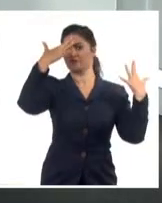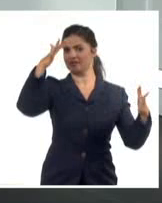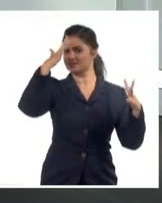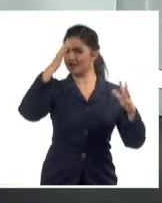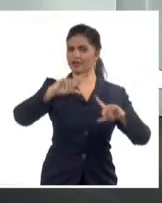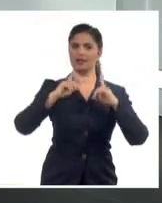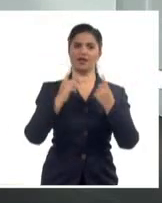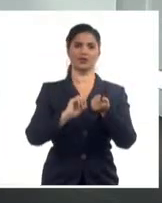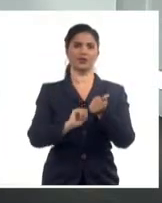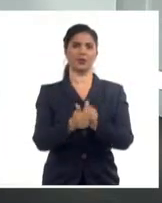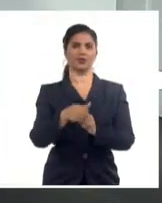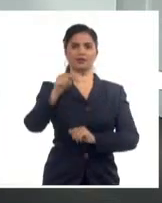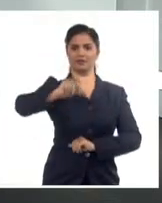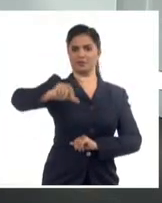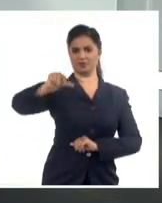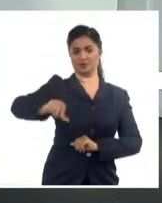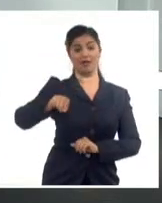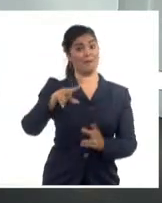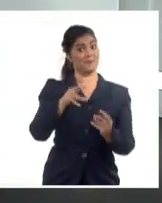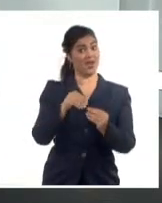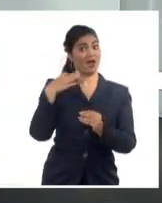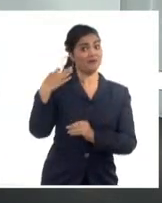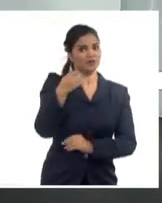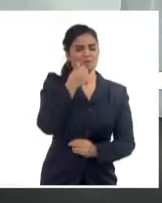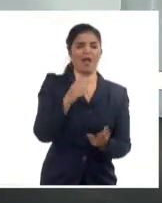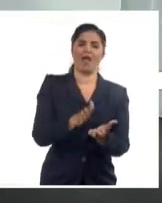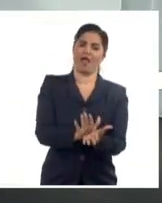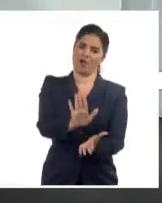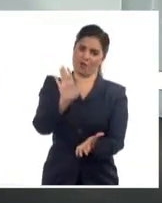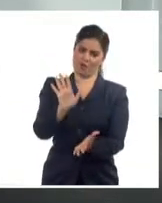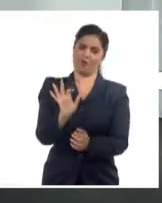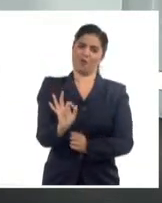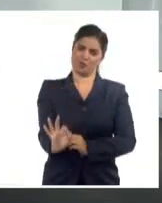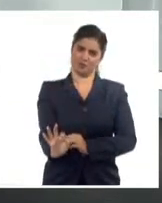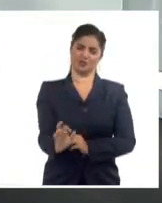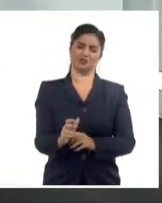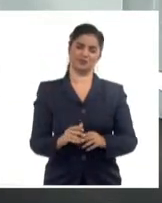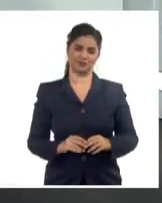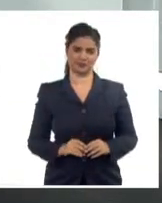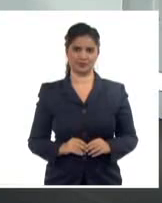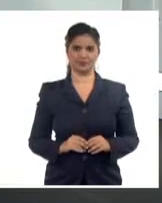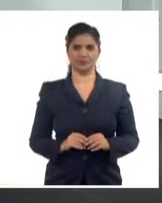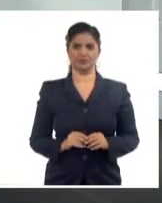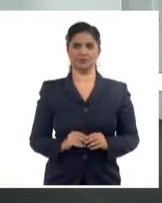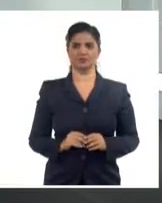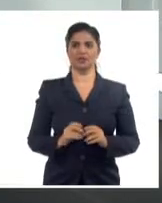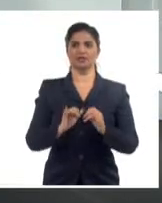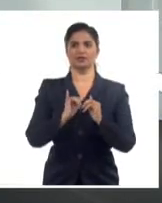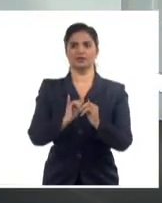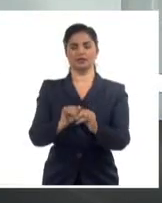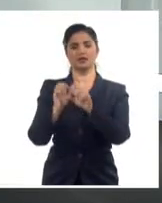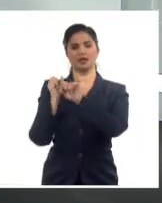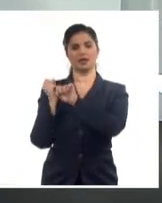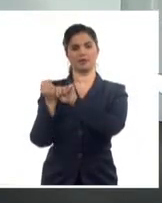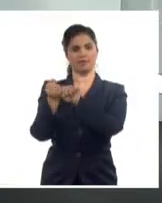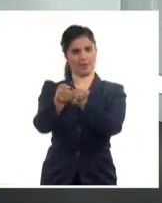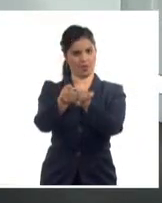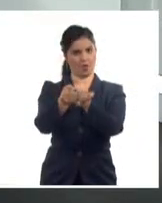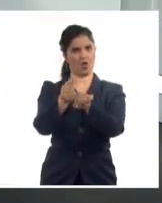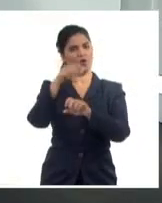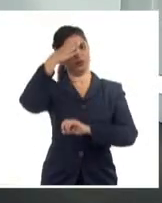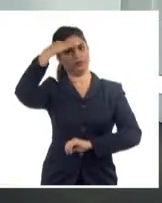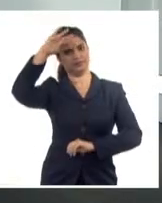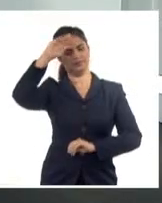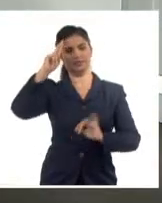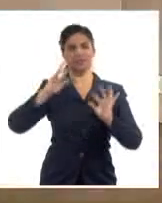retos, más compromisos, sentenció. Pasamos a la Liga Élite del Béisbol Cubano con los resultados de